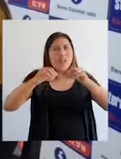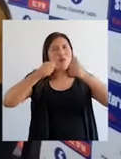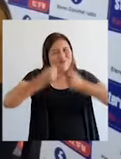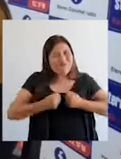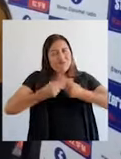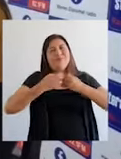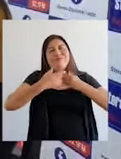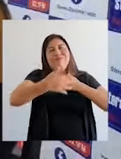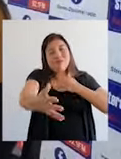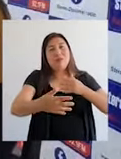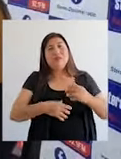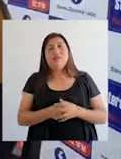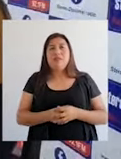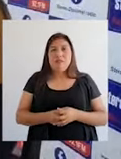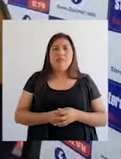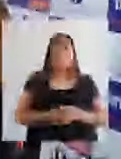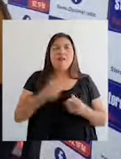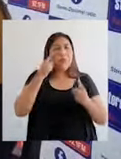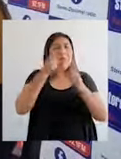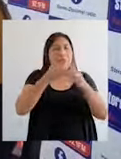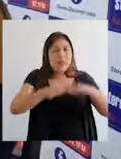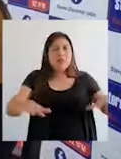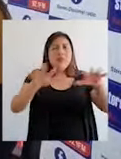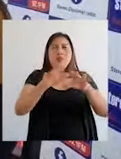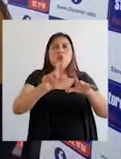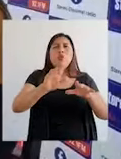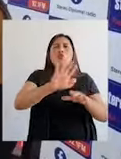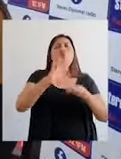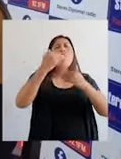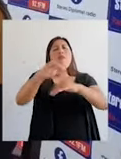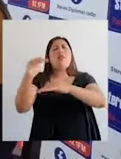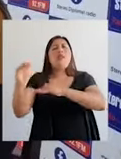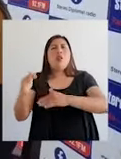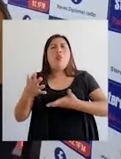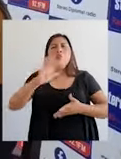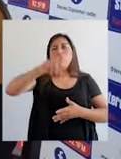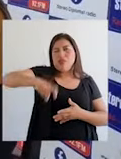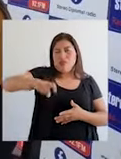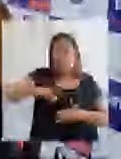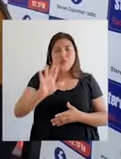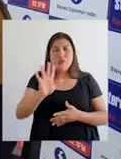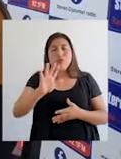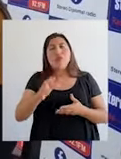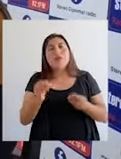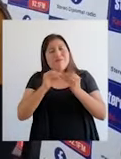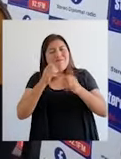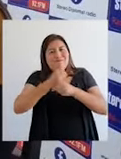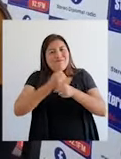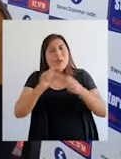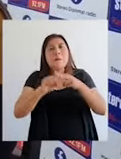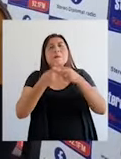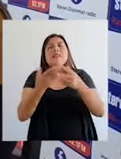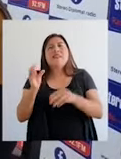de las personas y su potencial, y ya no en su limitación o su deficiencia. Y eso se trabaja desde el